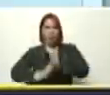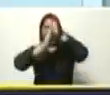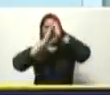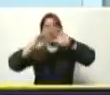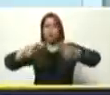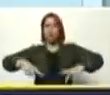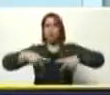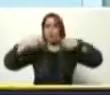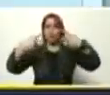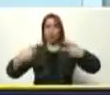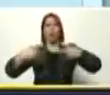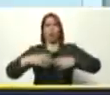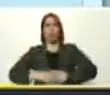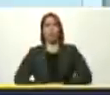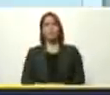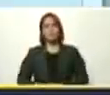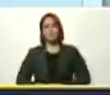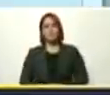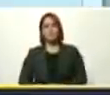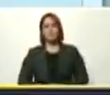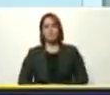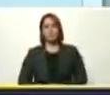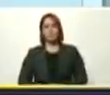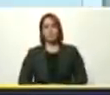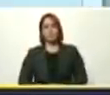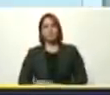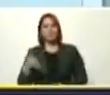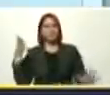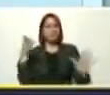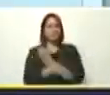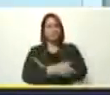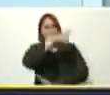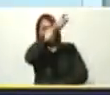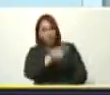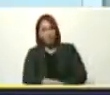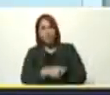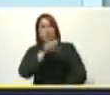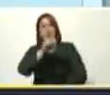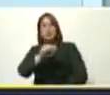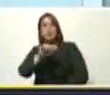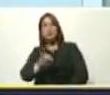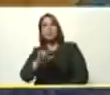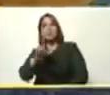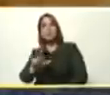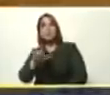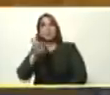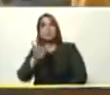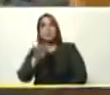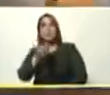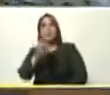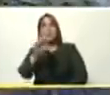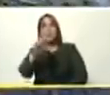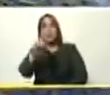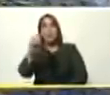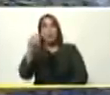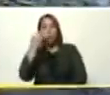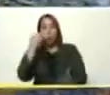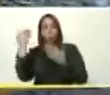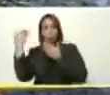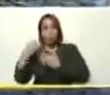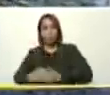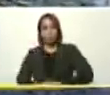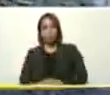nuevo, renovado y emergente. Se trata de Silfredo Zambrano. Silfredo,